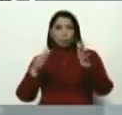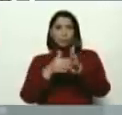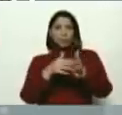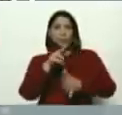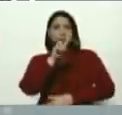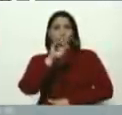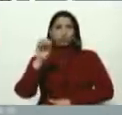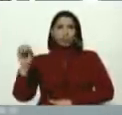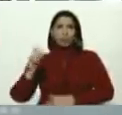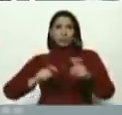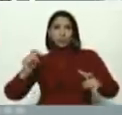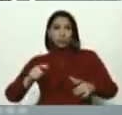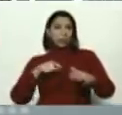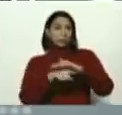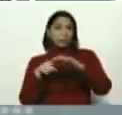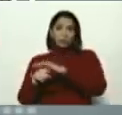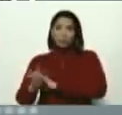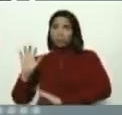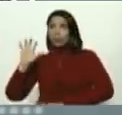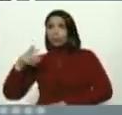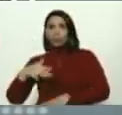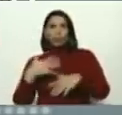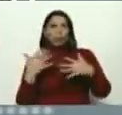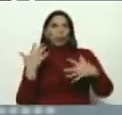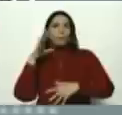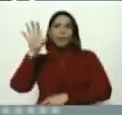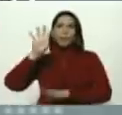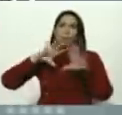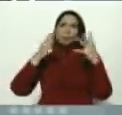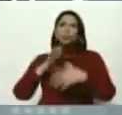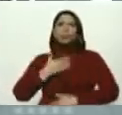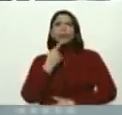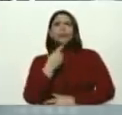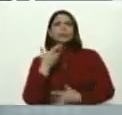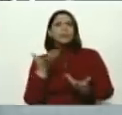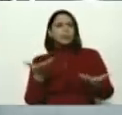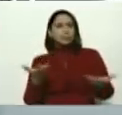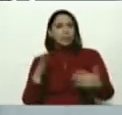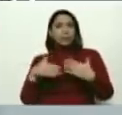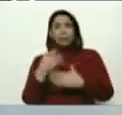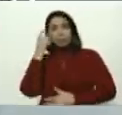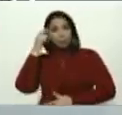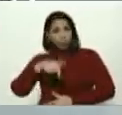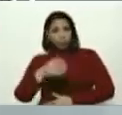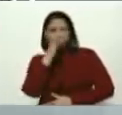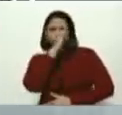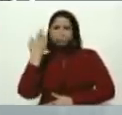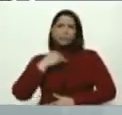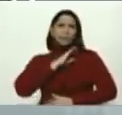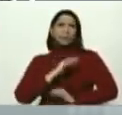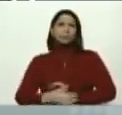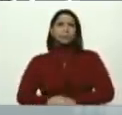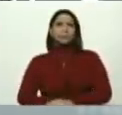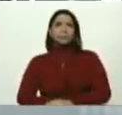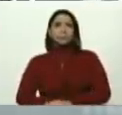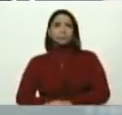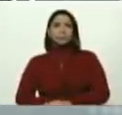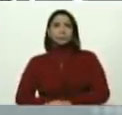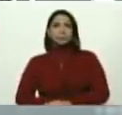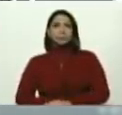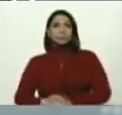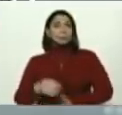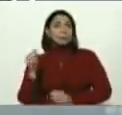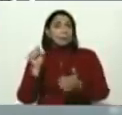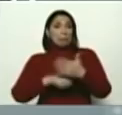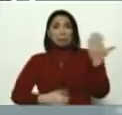58.200 personas. Aguara. ¿Qué país en el mundo puede decir esto al día de hoy en medio de esta pandemia? Ni